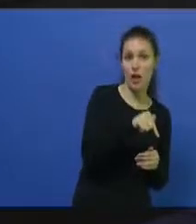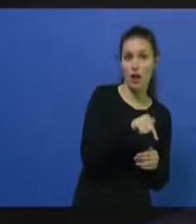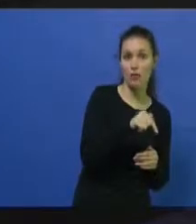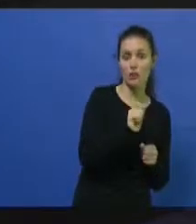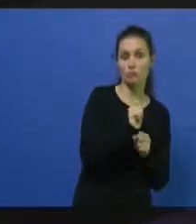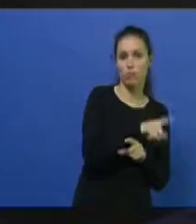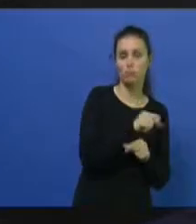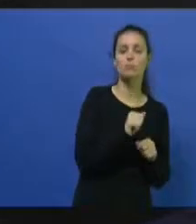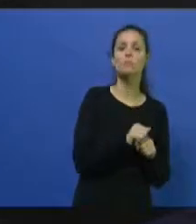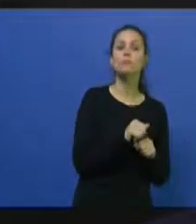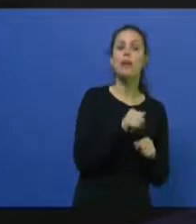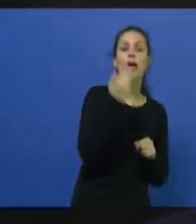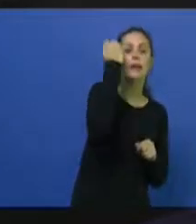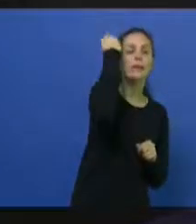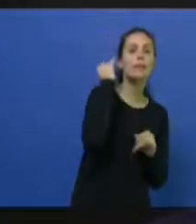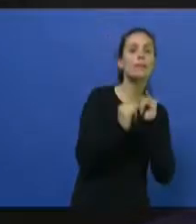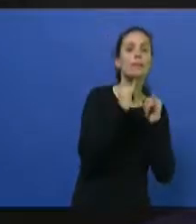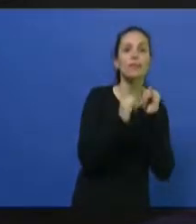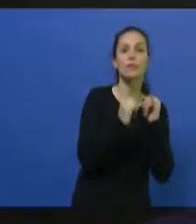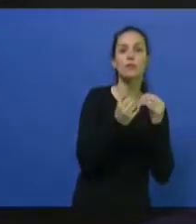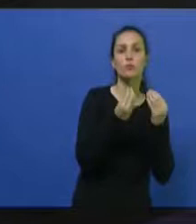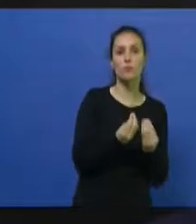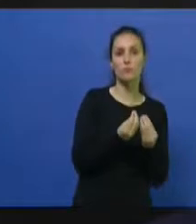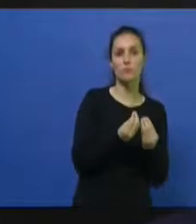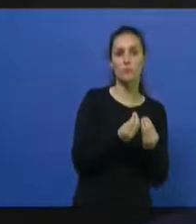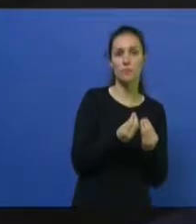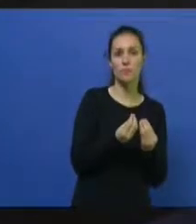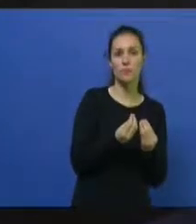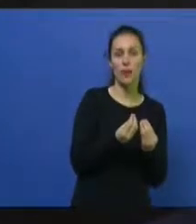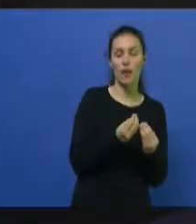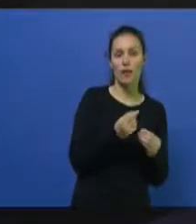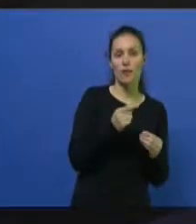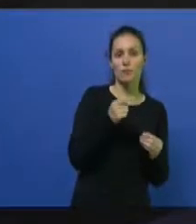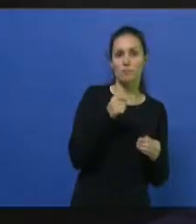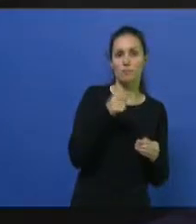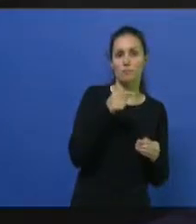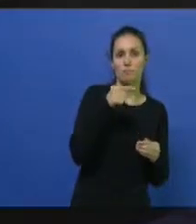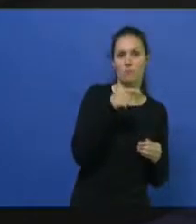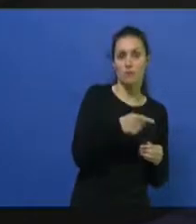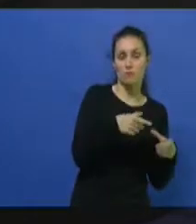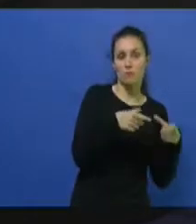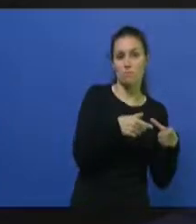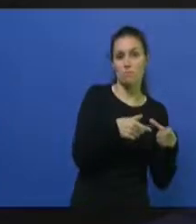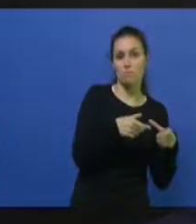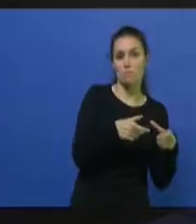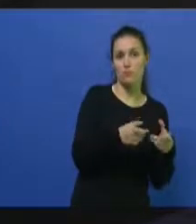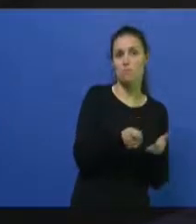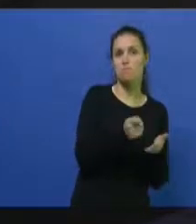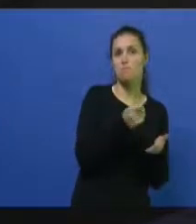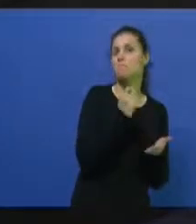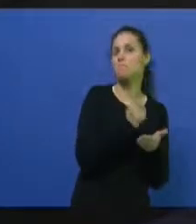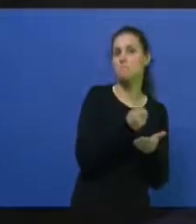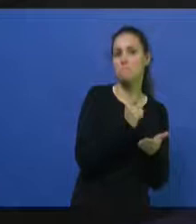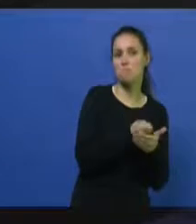dijo, una suerte de hacerle pagar el déficit, que es cierto que tiene el Estado, pero lo están pagando